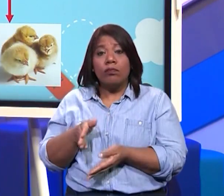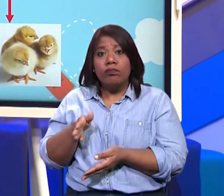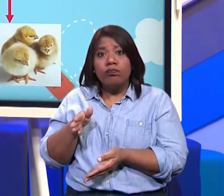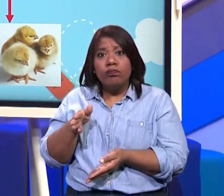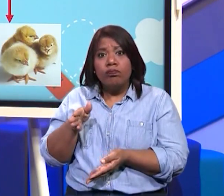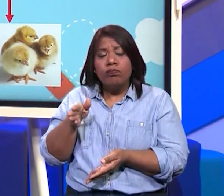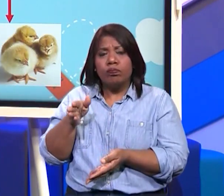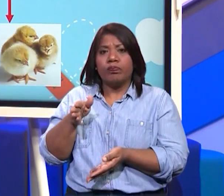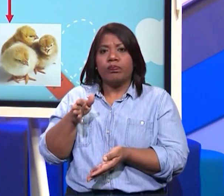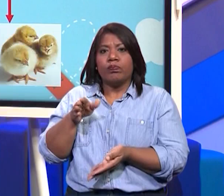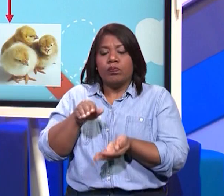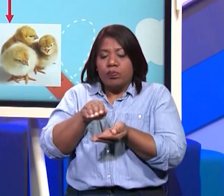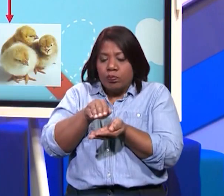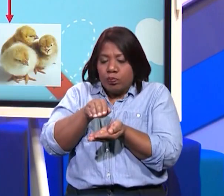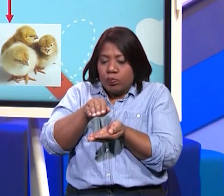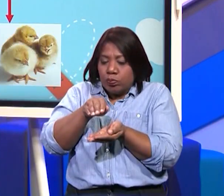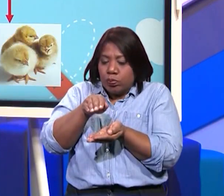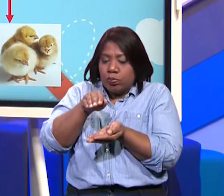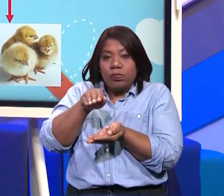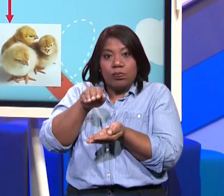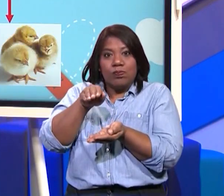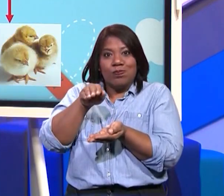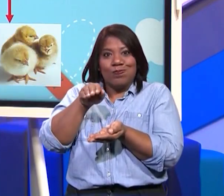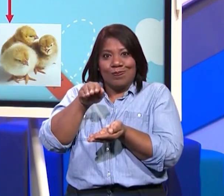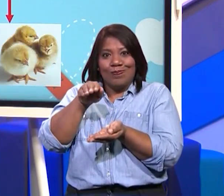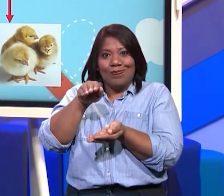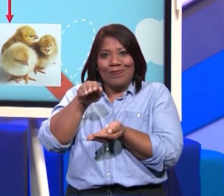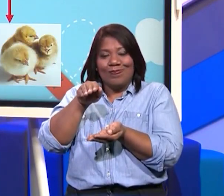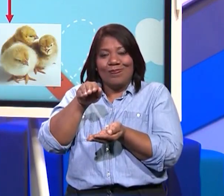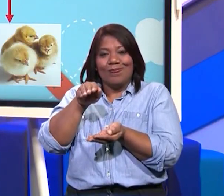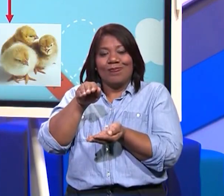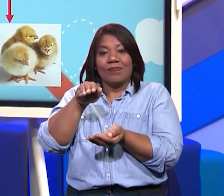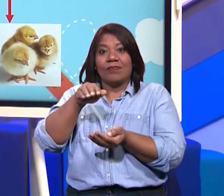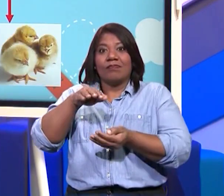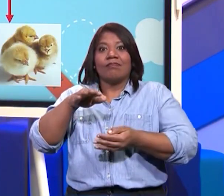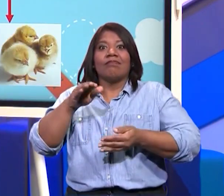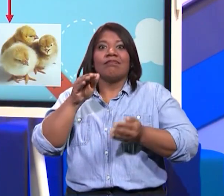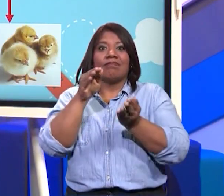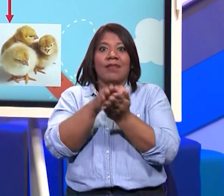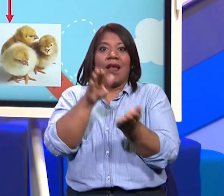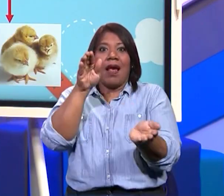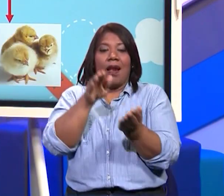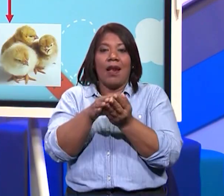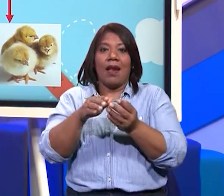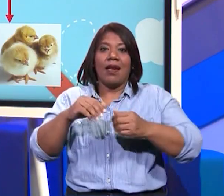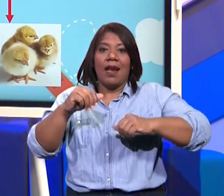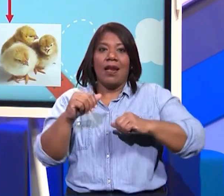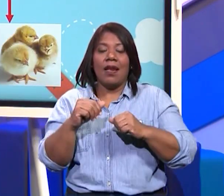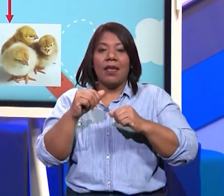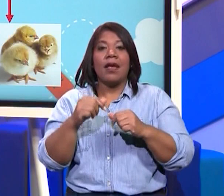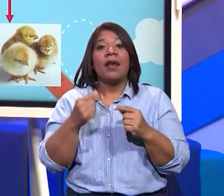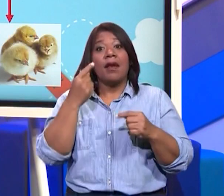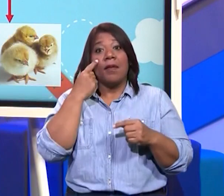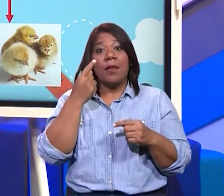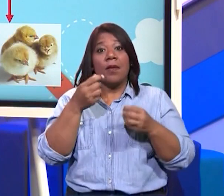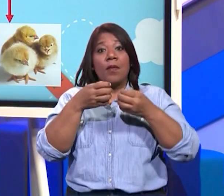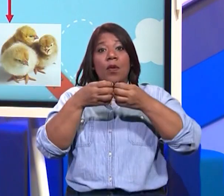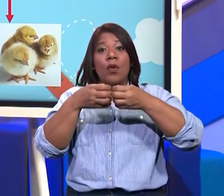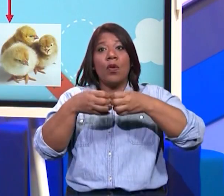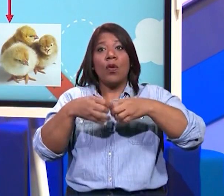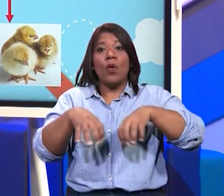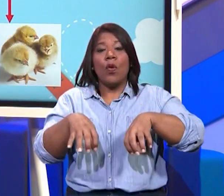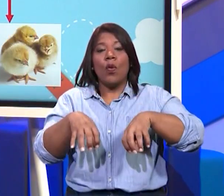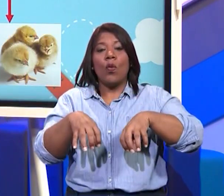creciendo y se están desarrollando todos sus órganos también hasta convertirse en un adulto. En la etapa huevo, como pueden ver aquí, aquí están los huevos